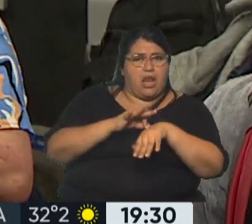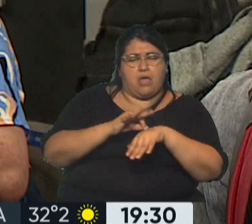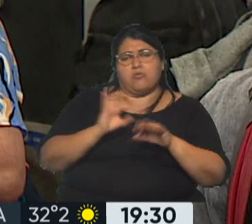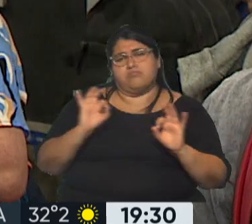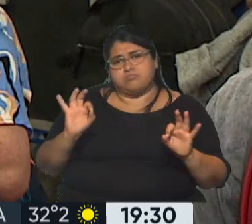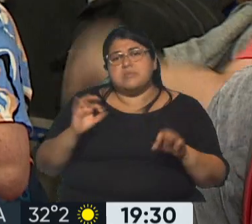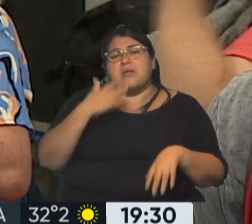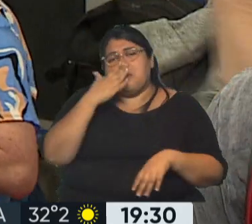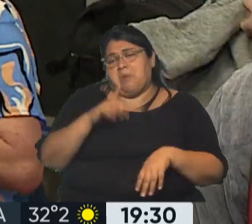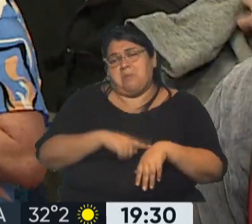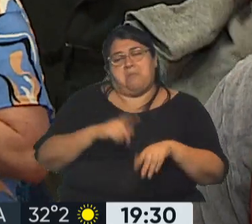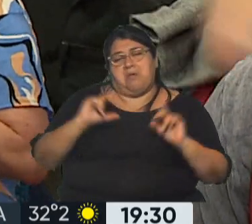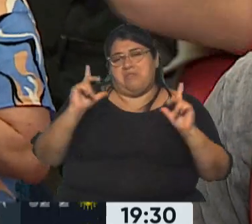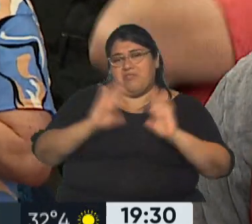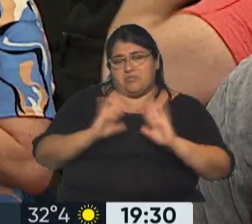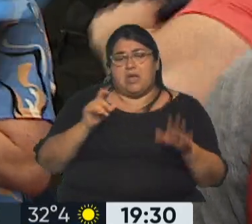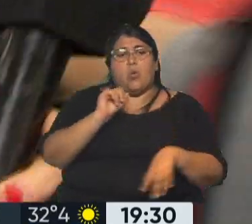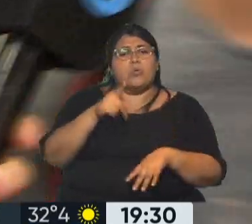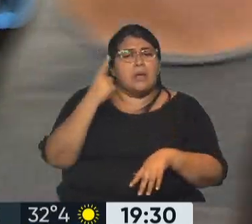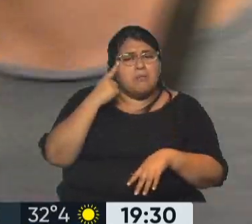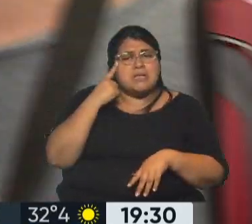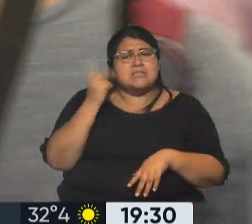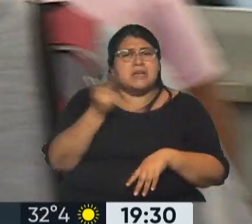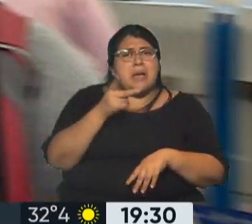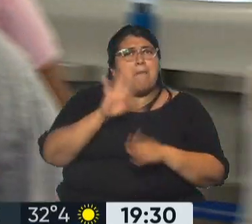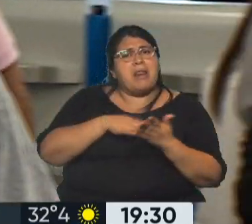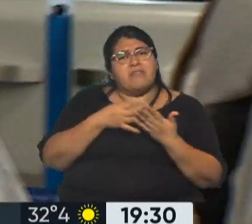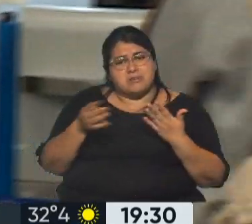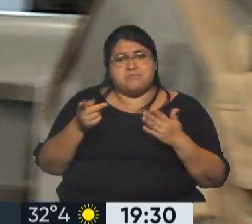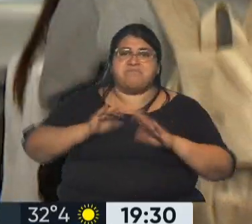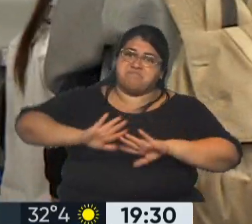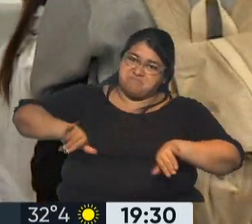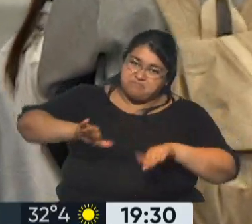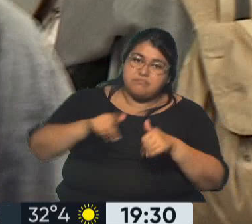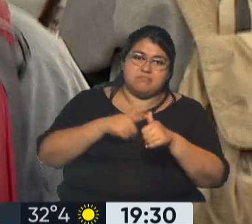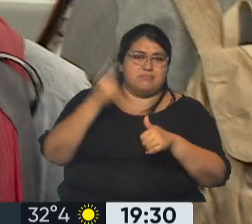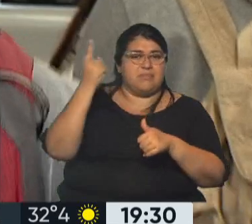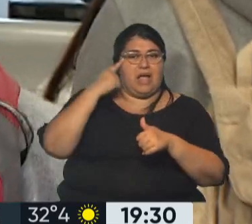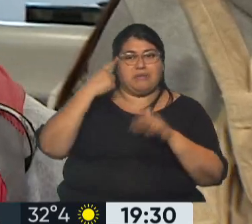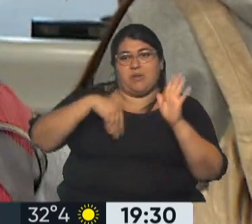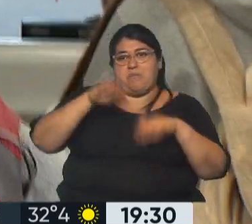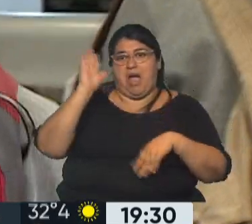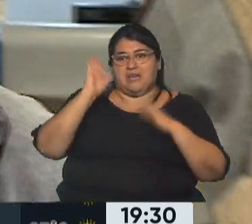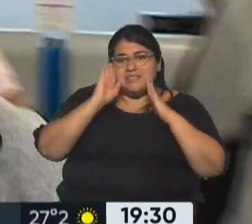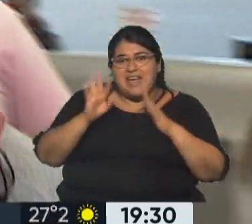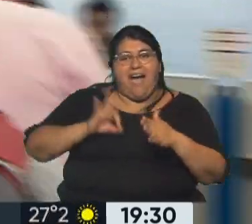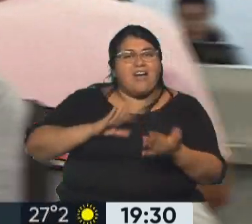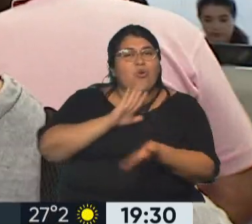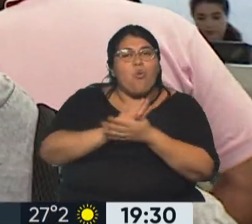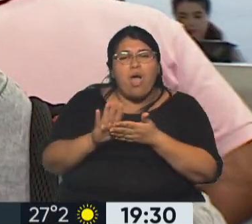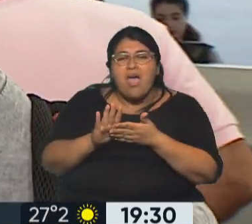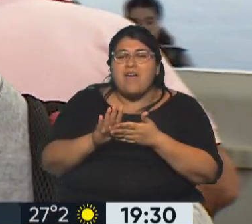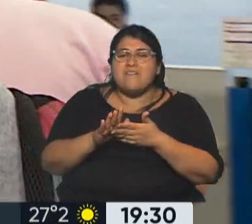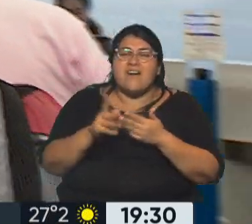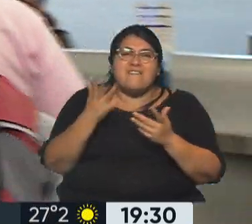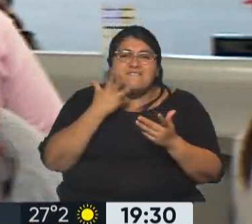que lo demás es disfrutar nomás. ¿Qué piensan hacer? Y mucha playa, la cabeza yo más que nada la tengo en Año Nuevo, viste, me